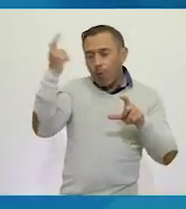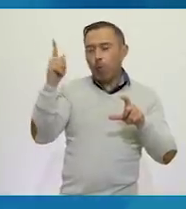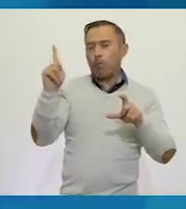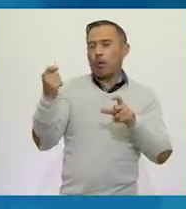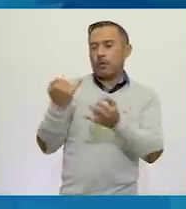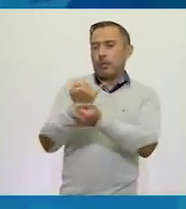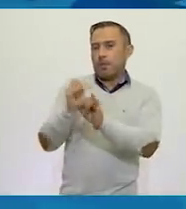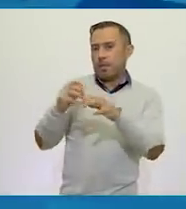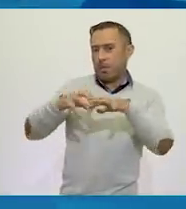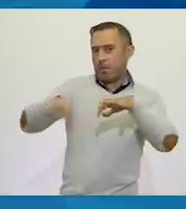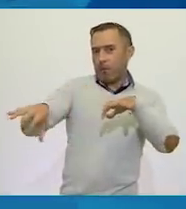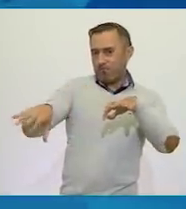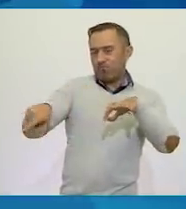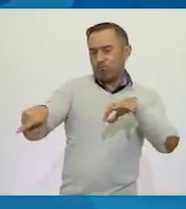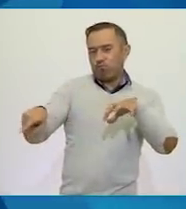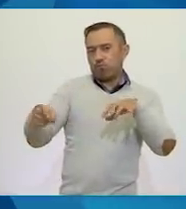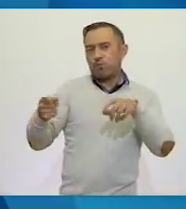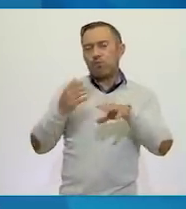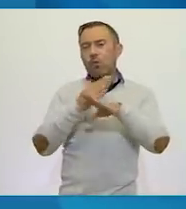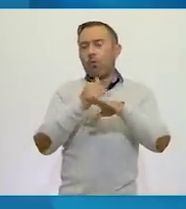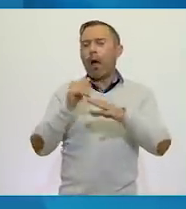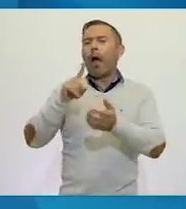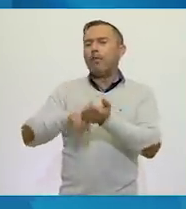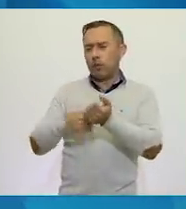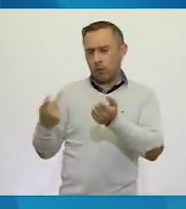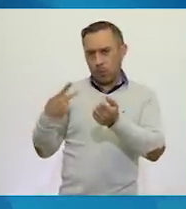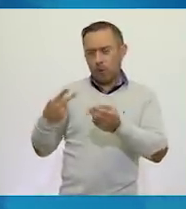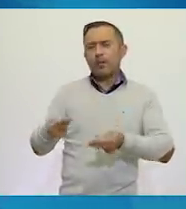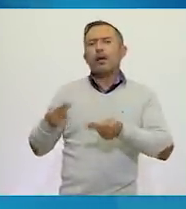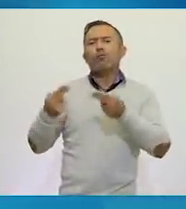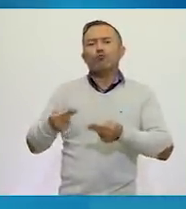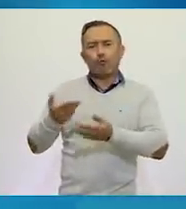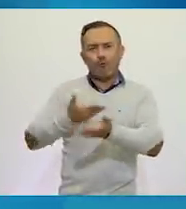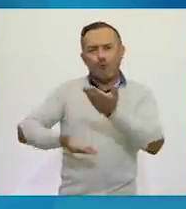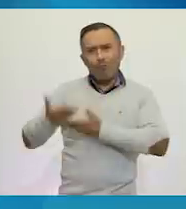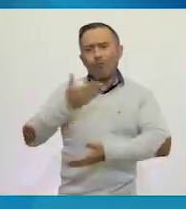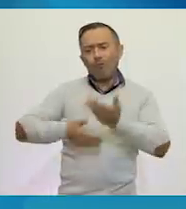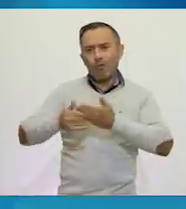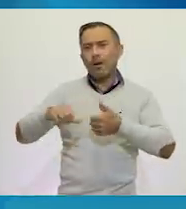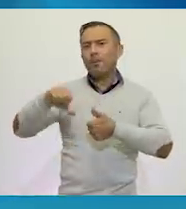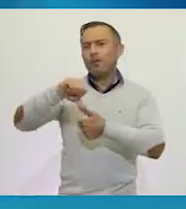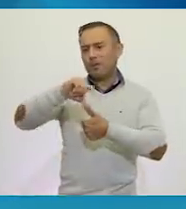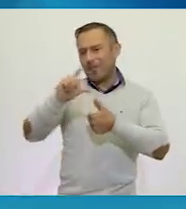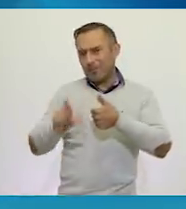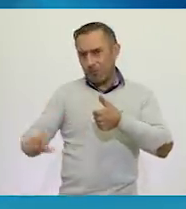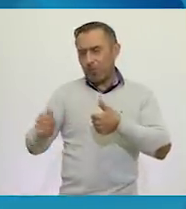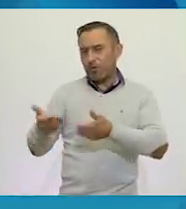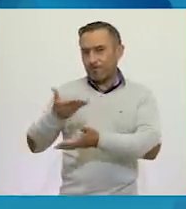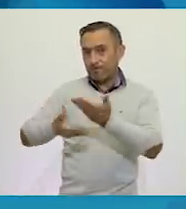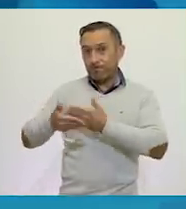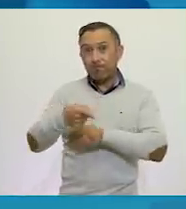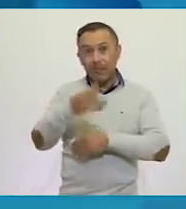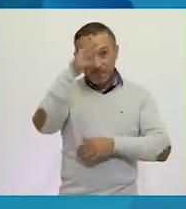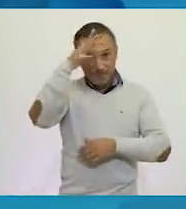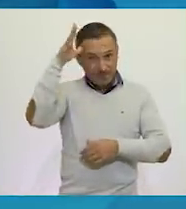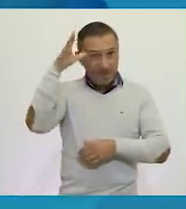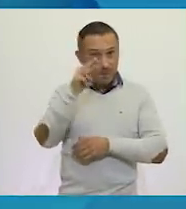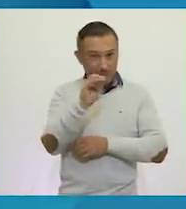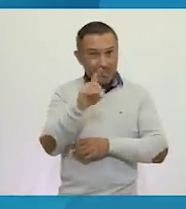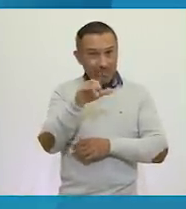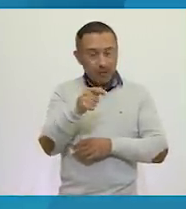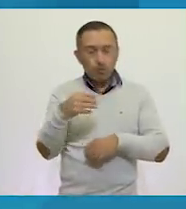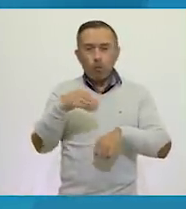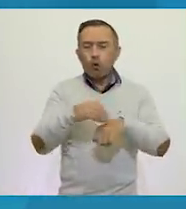independiente, aún manteniendo un intenso nexo comercial con todo el centro mesoamericano. Los mexicas fundaron una imponente